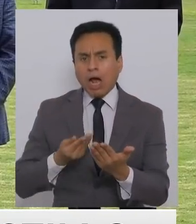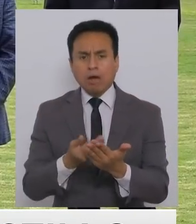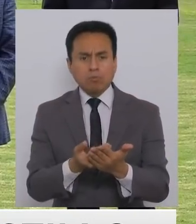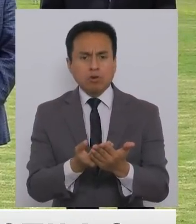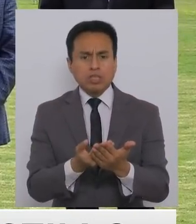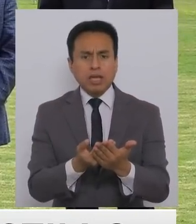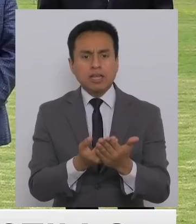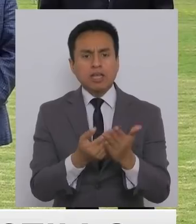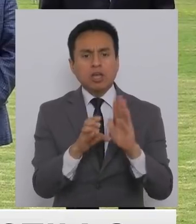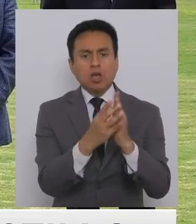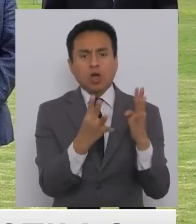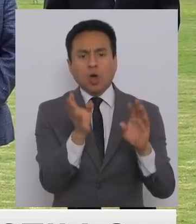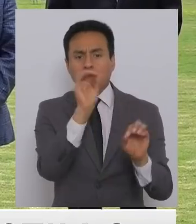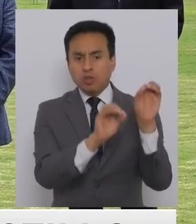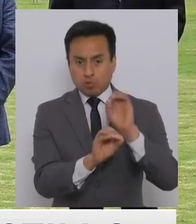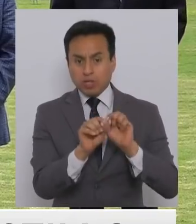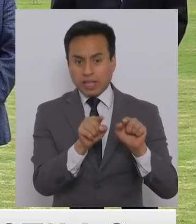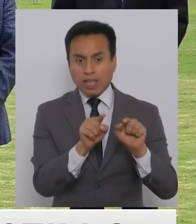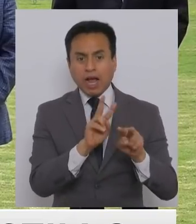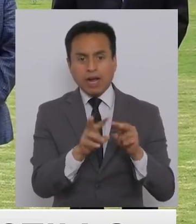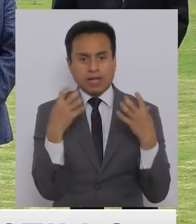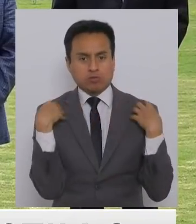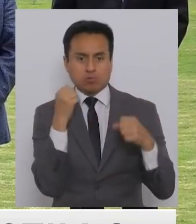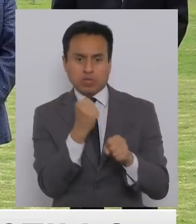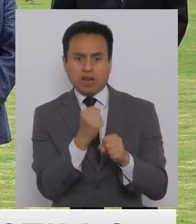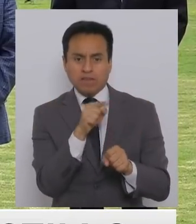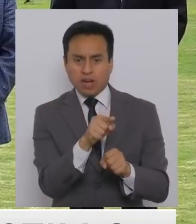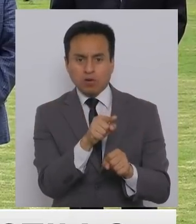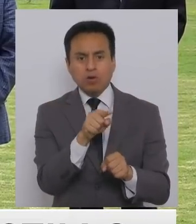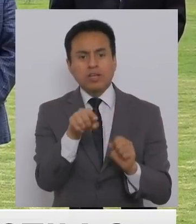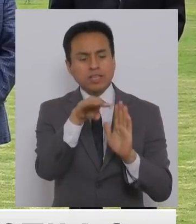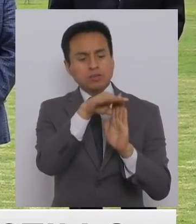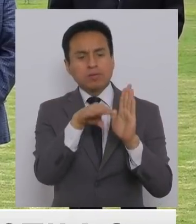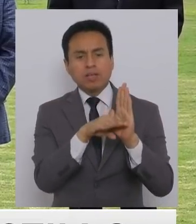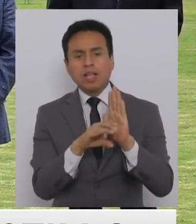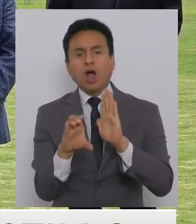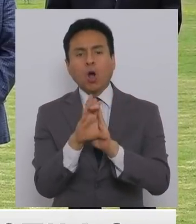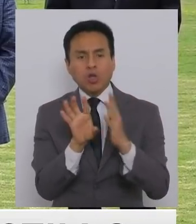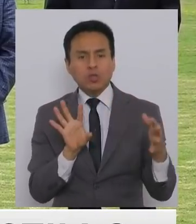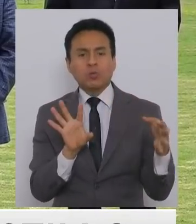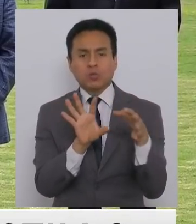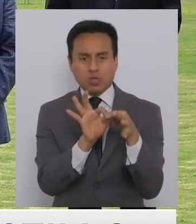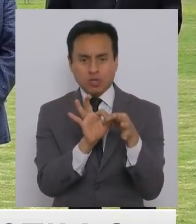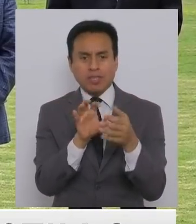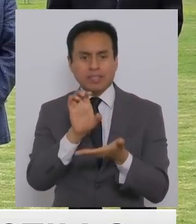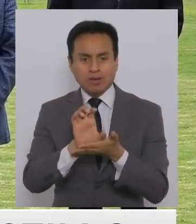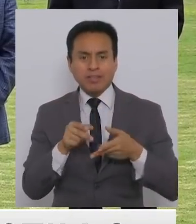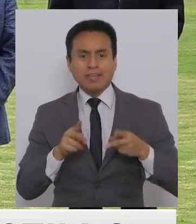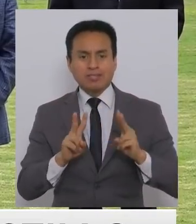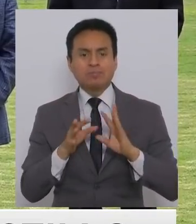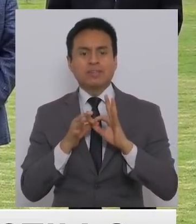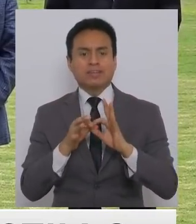la Convención Constitucional haga su trabajo dentro del marco de la Constitución y del Estado de Derecho. Muchas gracias.